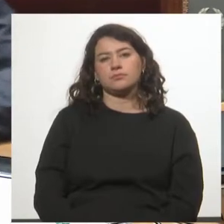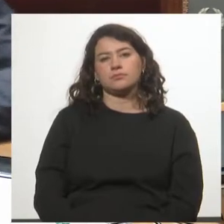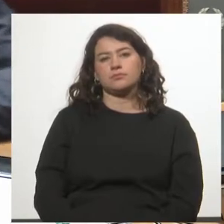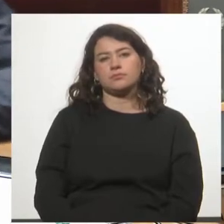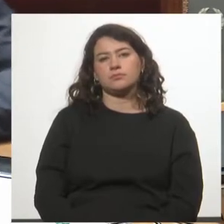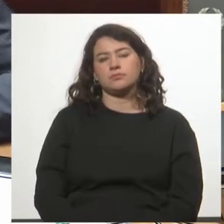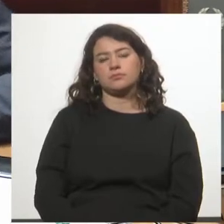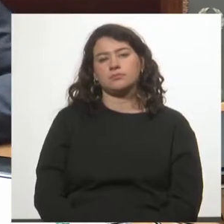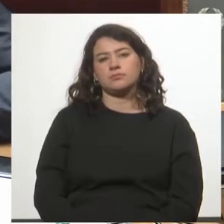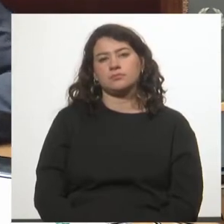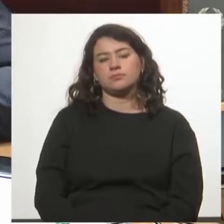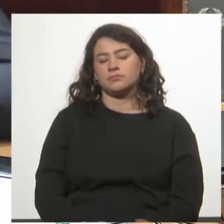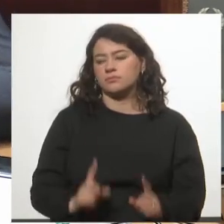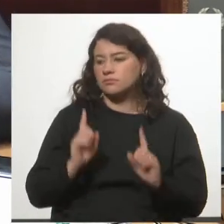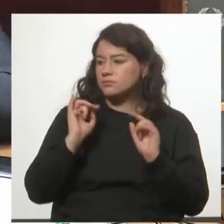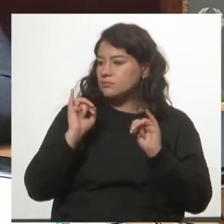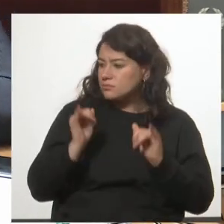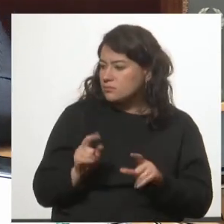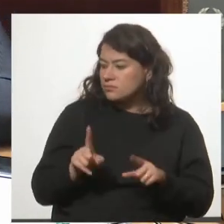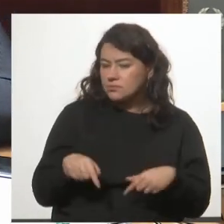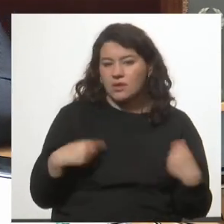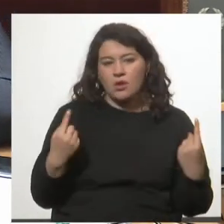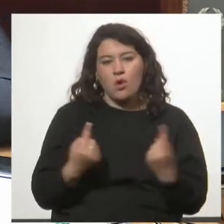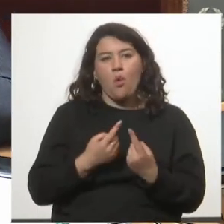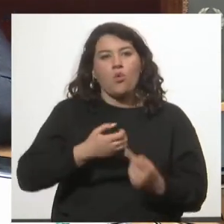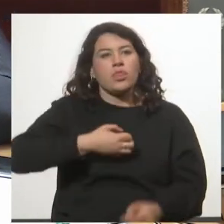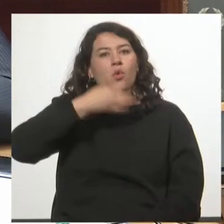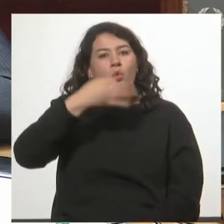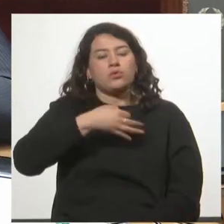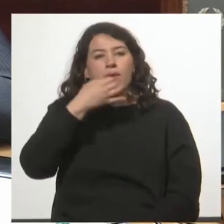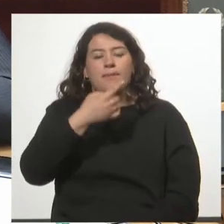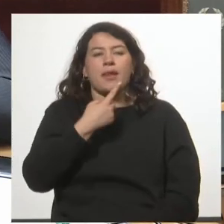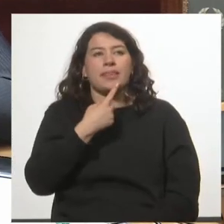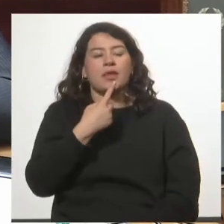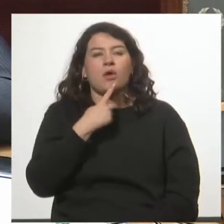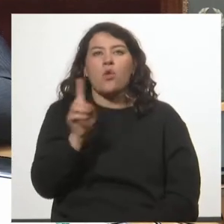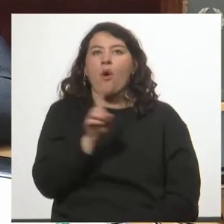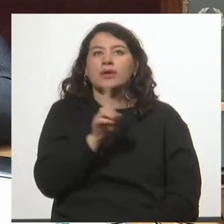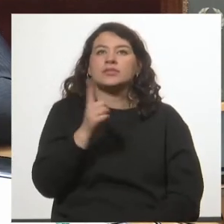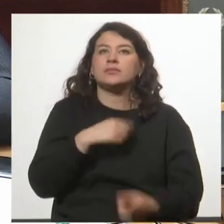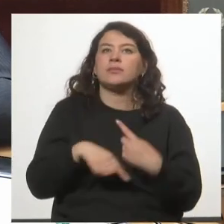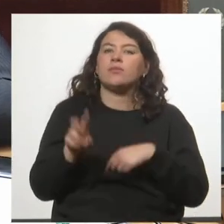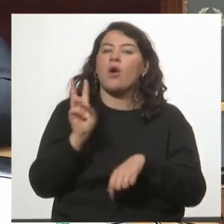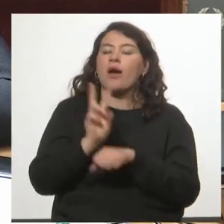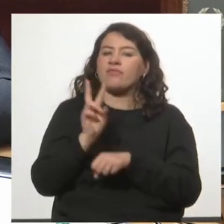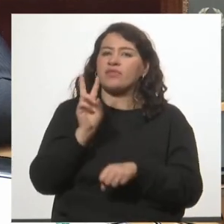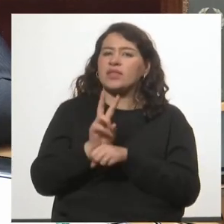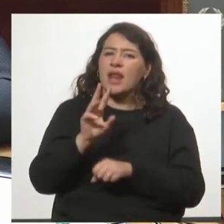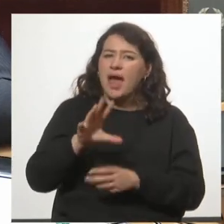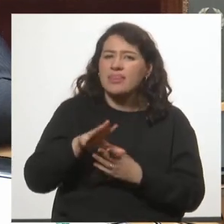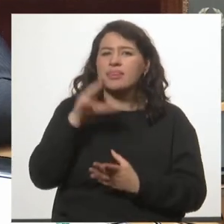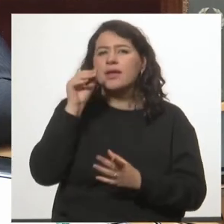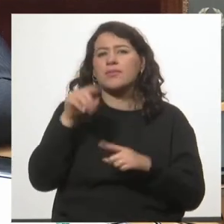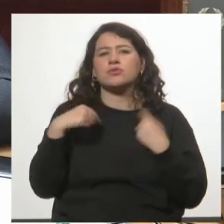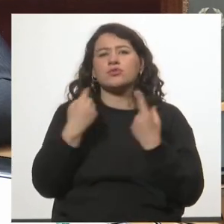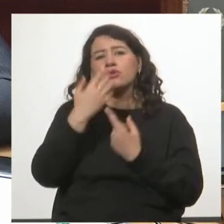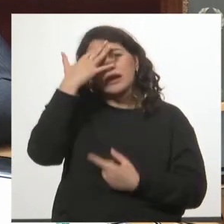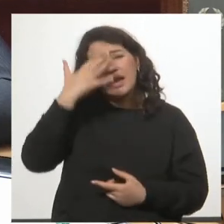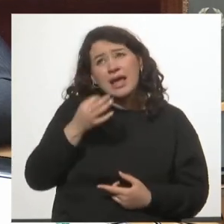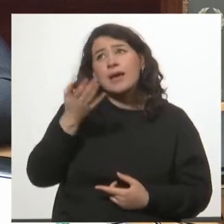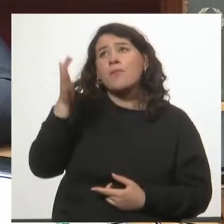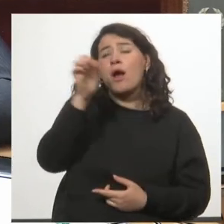si bien no vinimos a hacer un discurso político pero si venimos a defender ante él porque creemos en antel